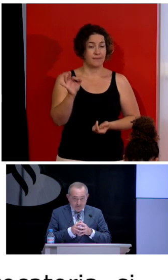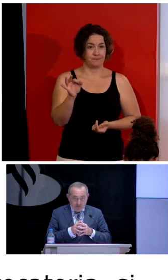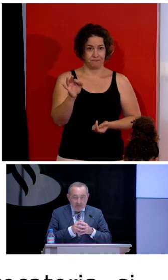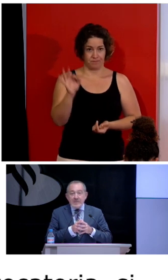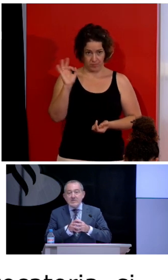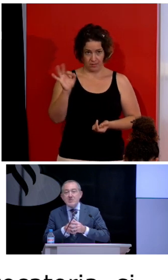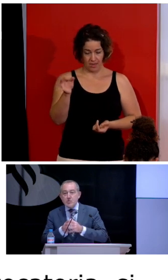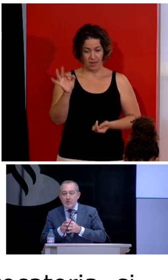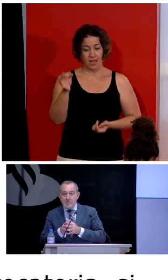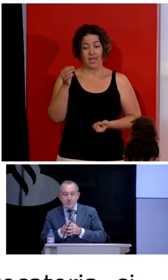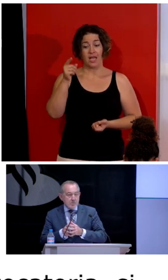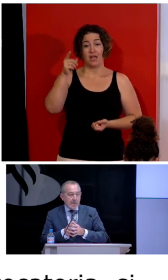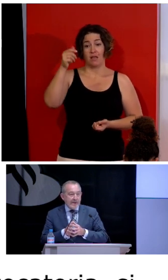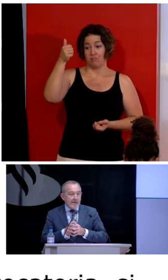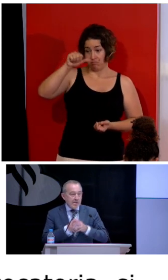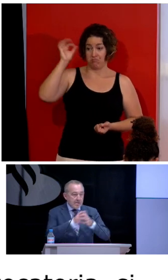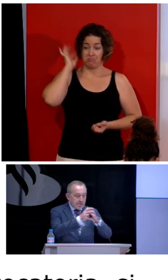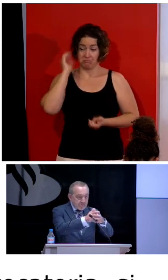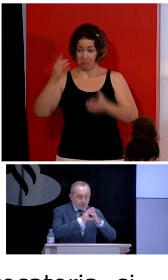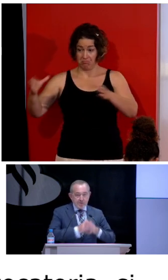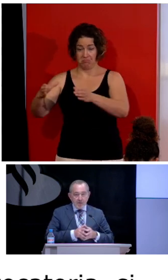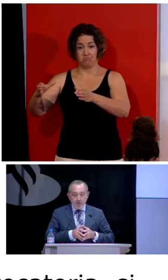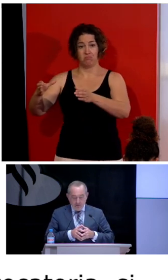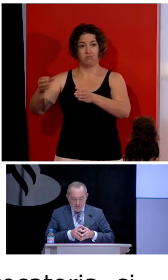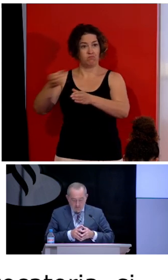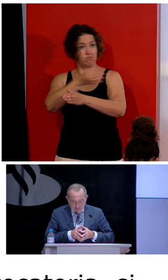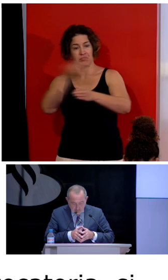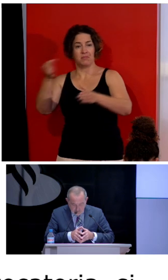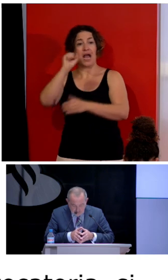si bien es cierto que ellas y ellos son aptos, Ana, Rosa,